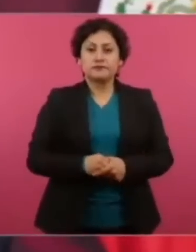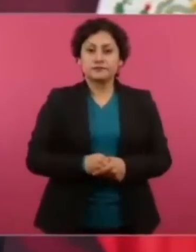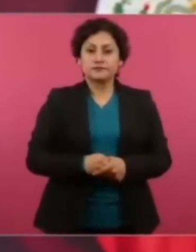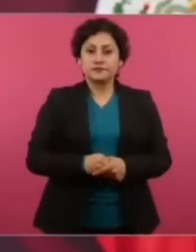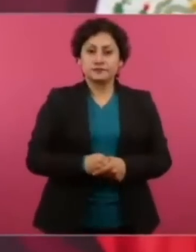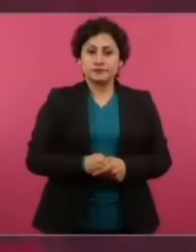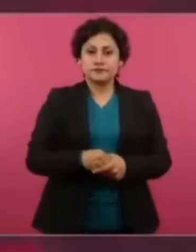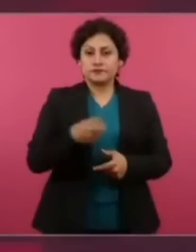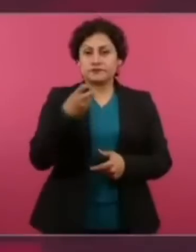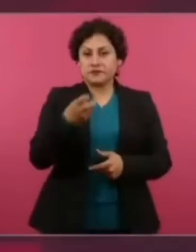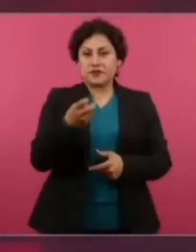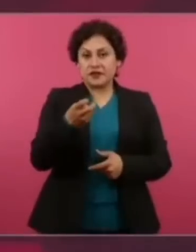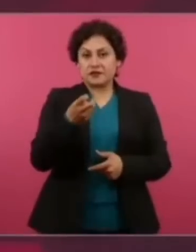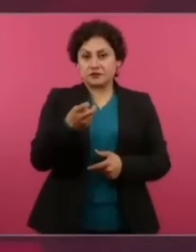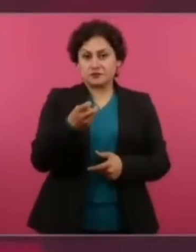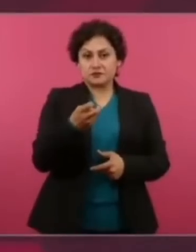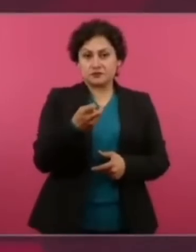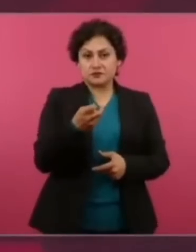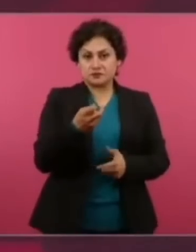ser de izquierda.